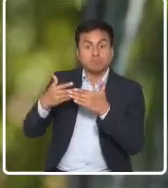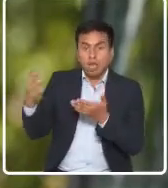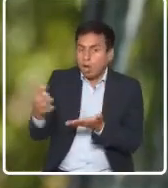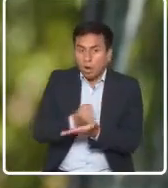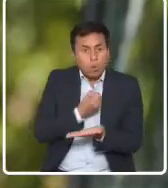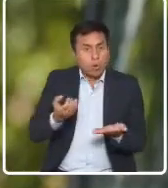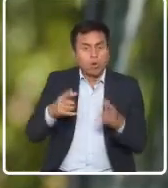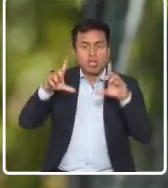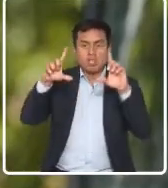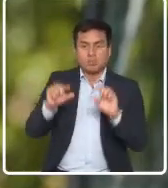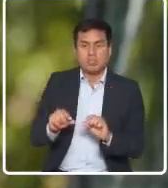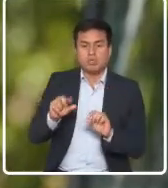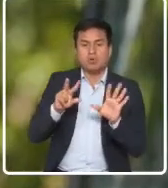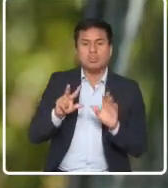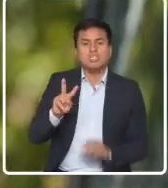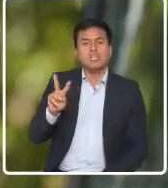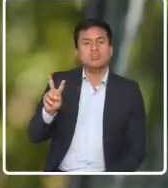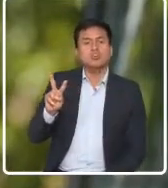logró disminuir en un